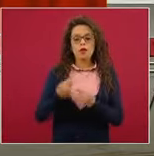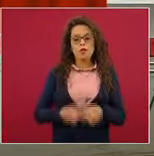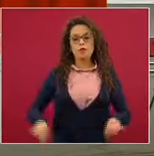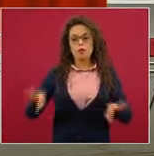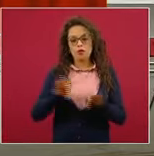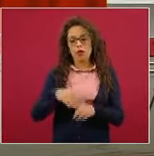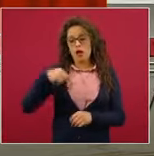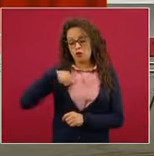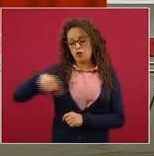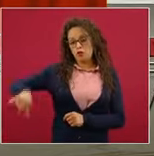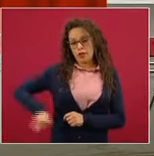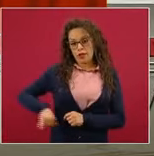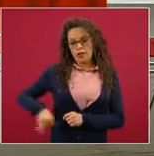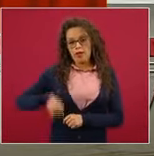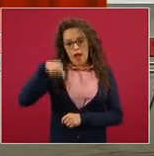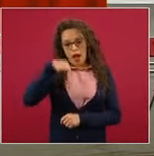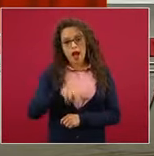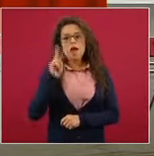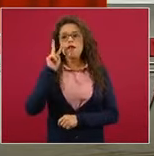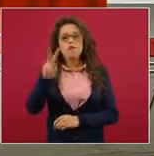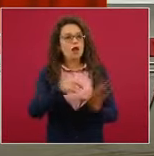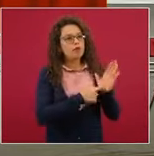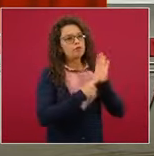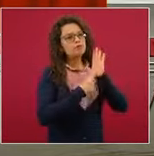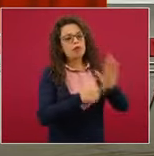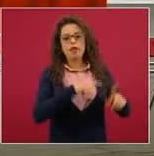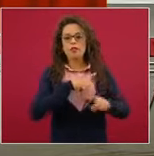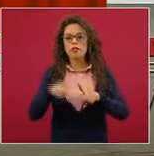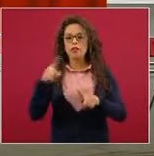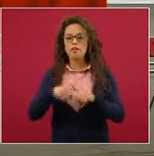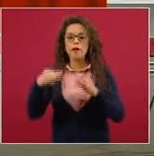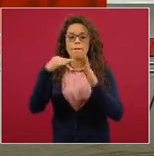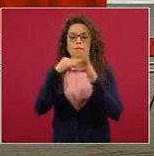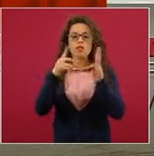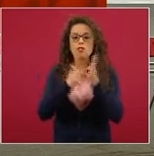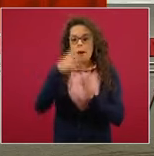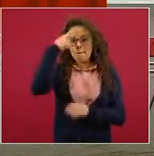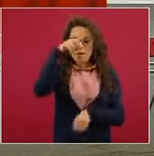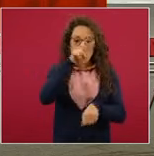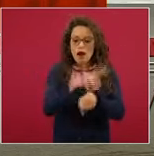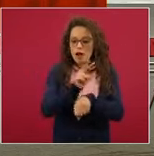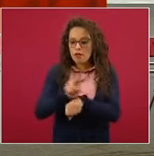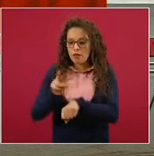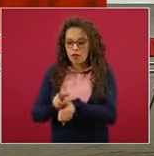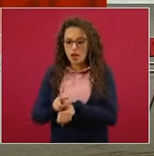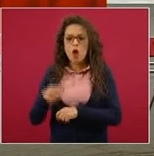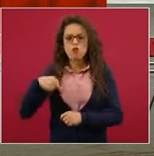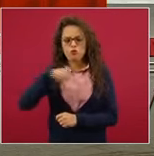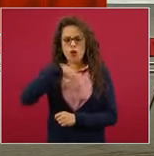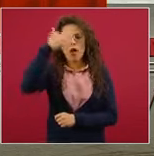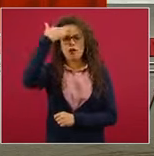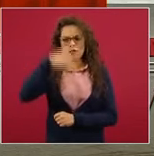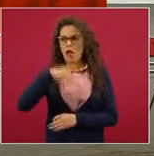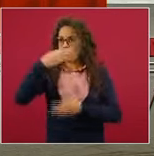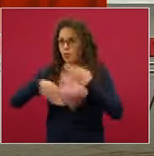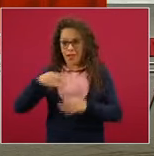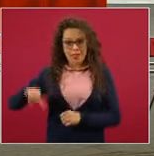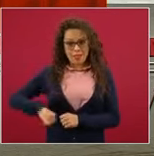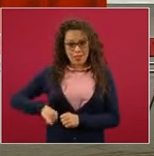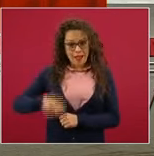real los distintos aspectos metodológicos de la vigilancia. Sabemos que no todo el mundo tiene interés en entrar en estos